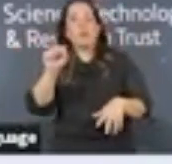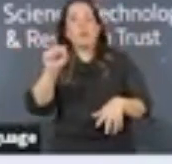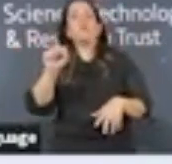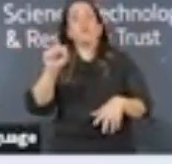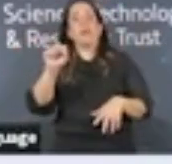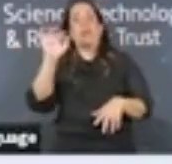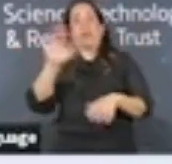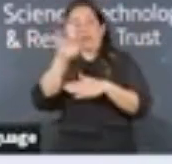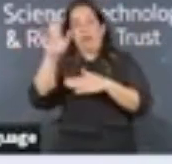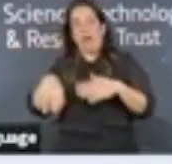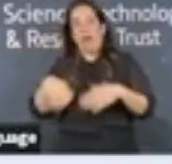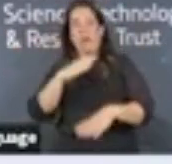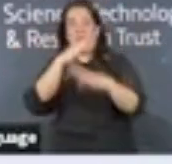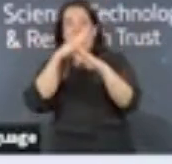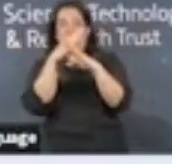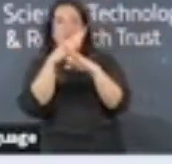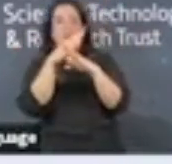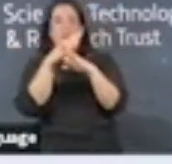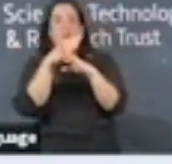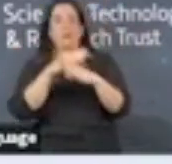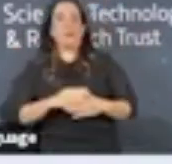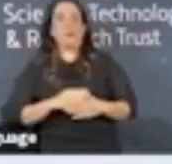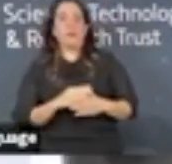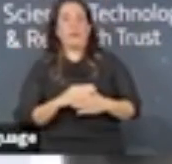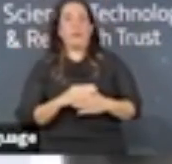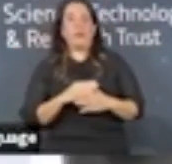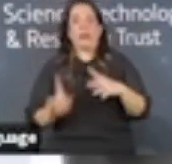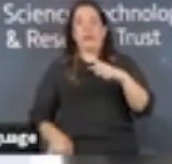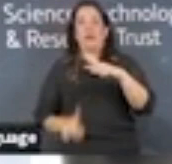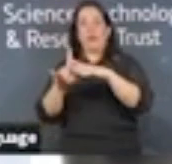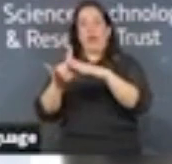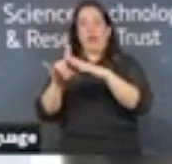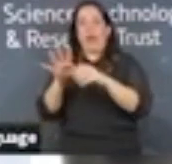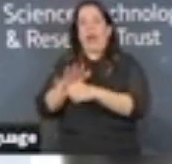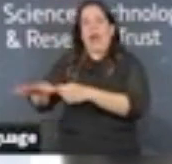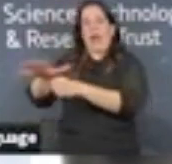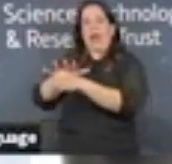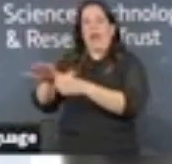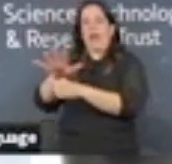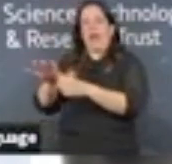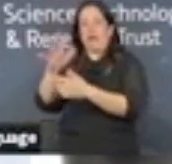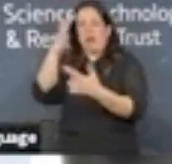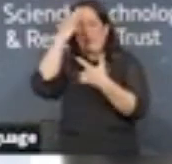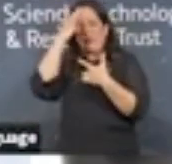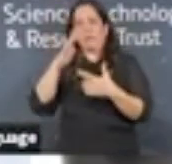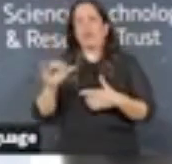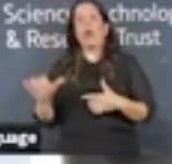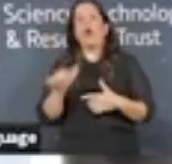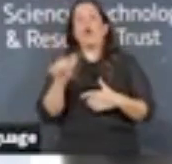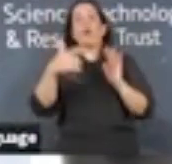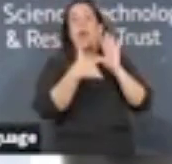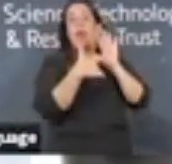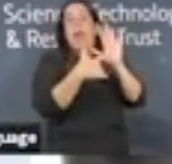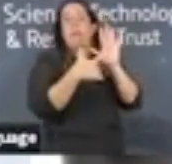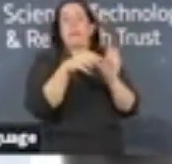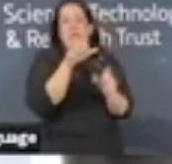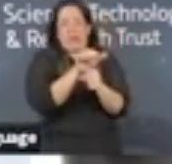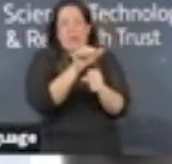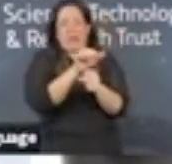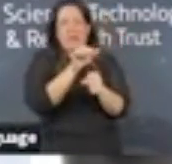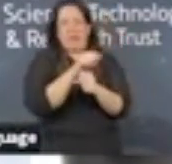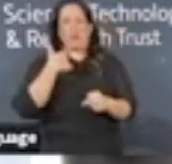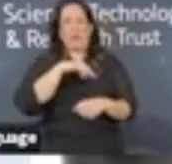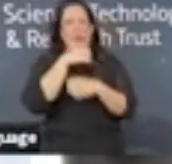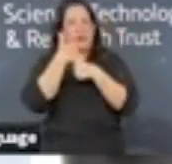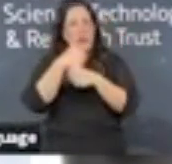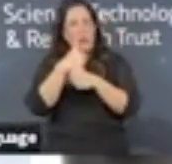que haya brotes locales. Este es otro ejemplo de un trabajo que hicimos durante